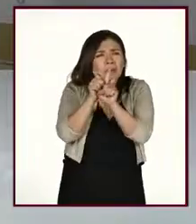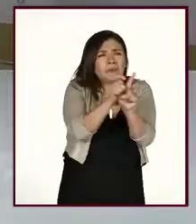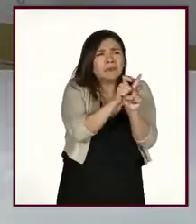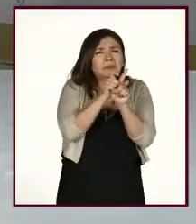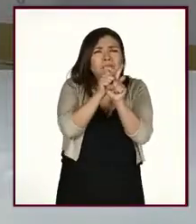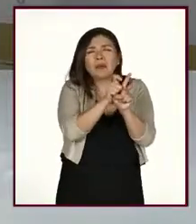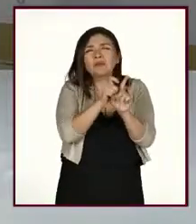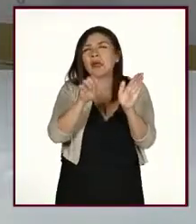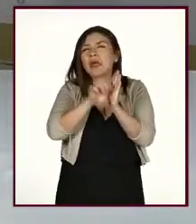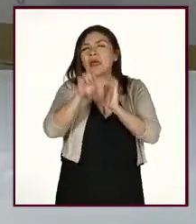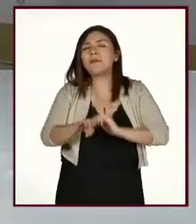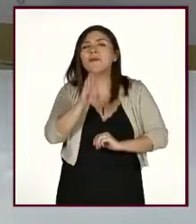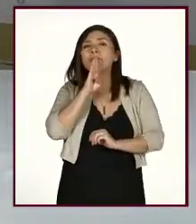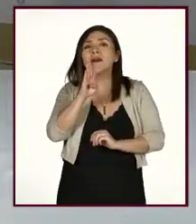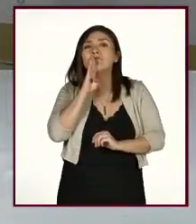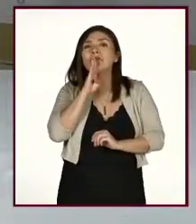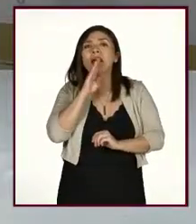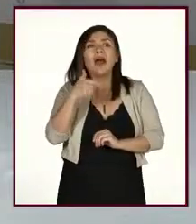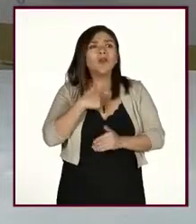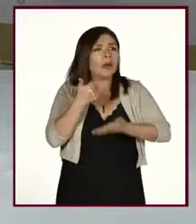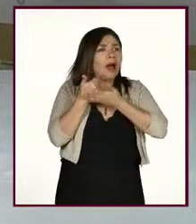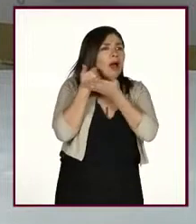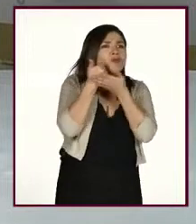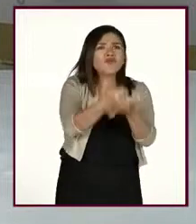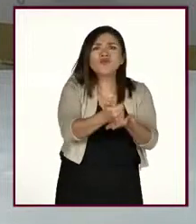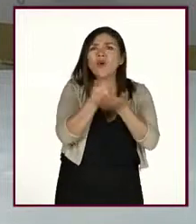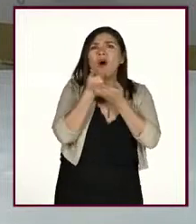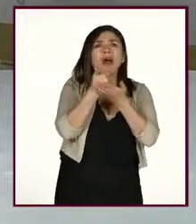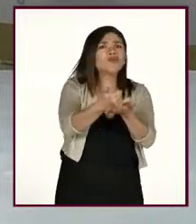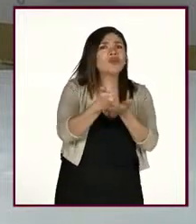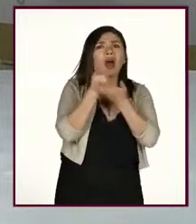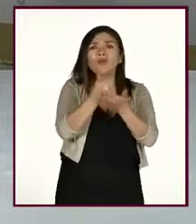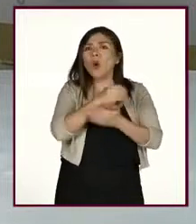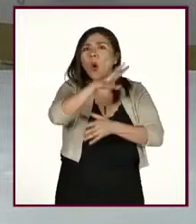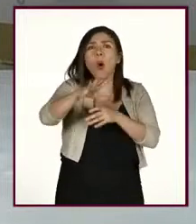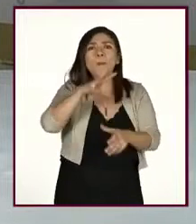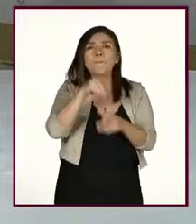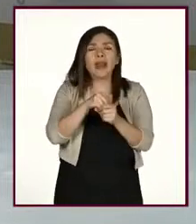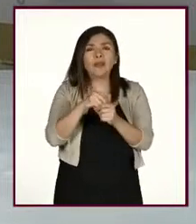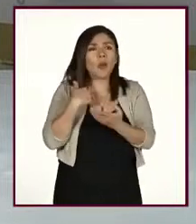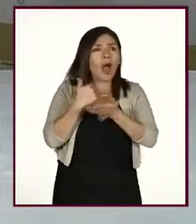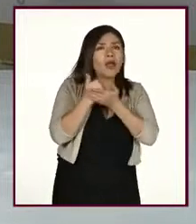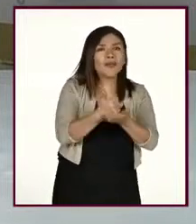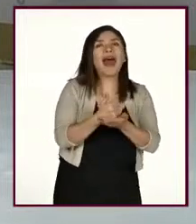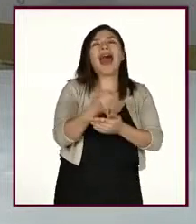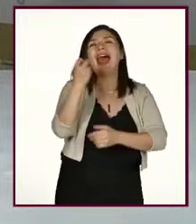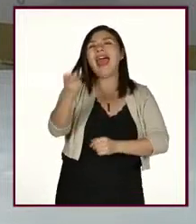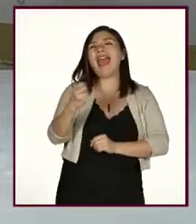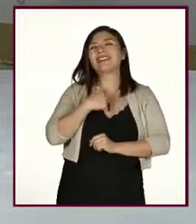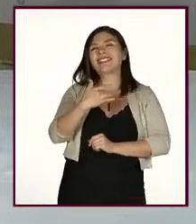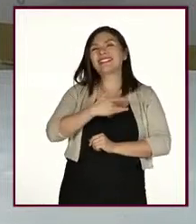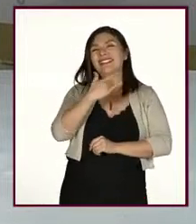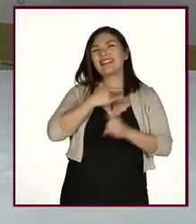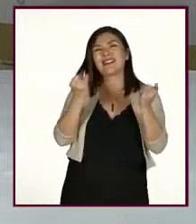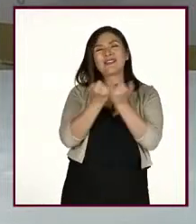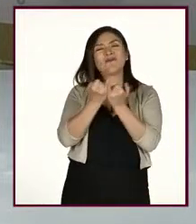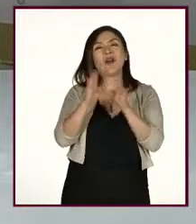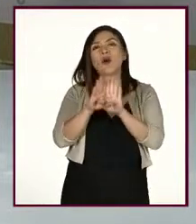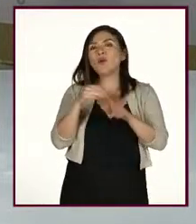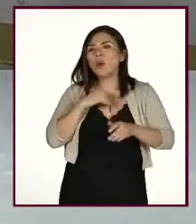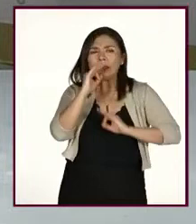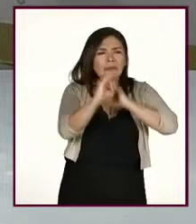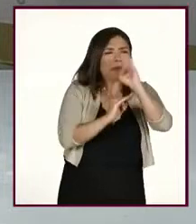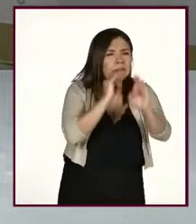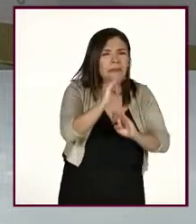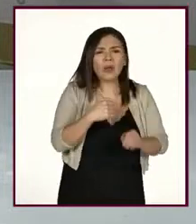Madres a lo mejor que quieren como hacer... Sí, estoy identificando. ¿Sí? ¿Ya te identificaste? Ay, doctor. Todo por sus hijos, Sí, claro. A lo mejor